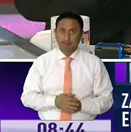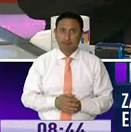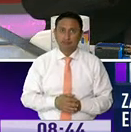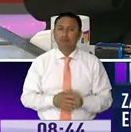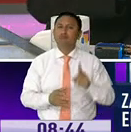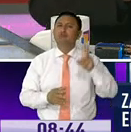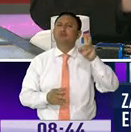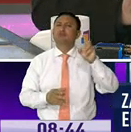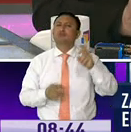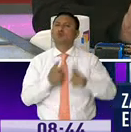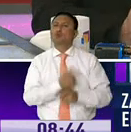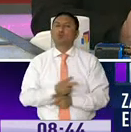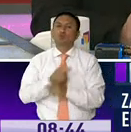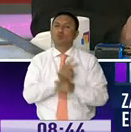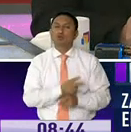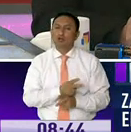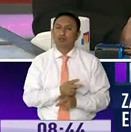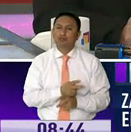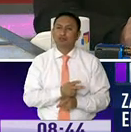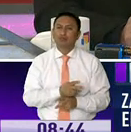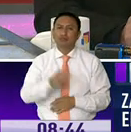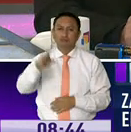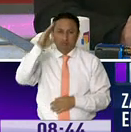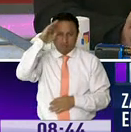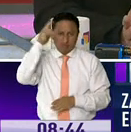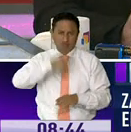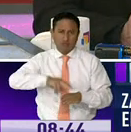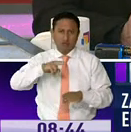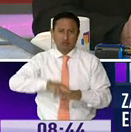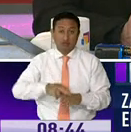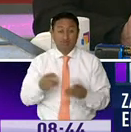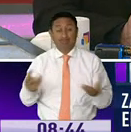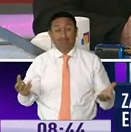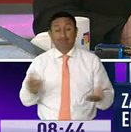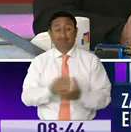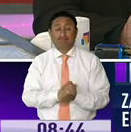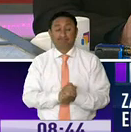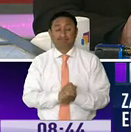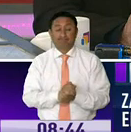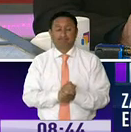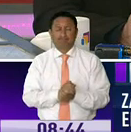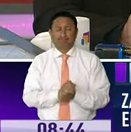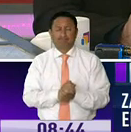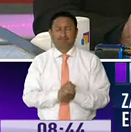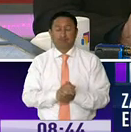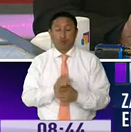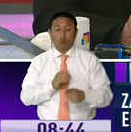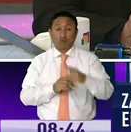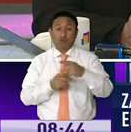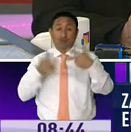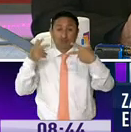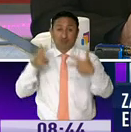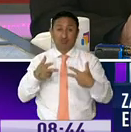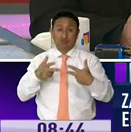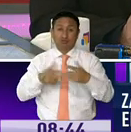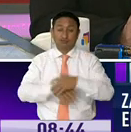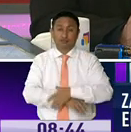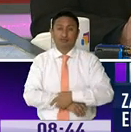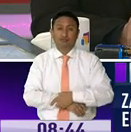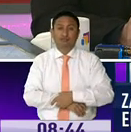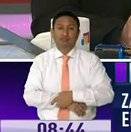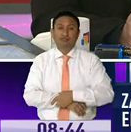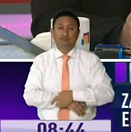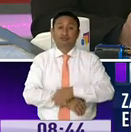al tema del cuidado que debe tener la Policía Nacional, y claro, esto debe estar en conjunto con ustedes, con las cámaras, porque al tener